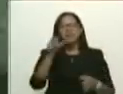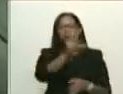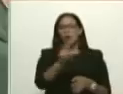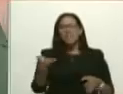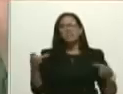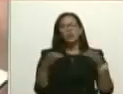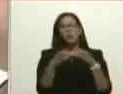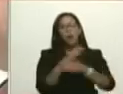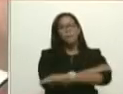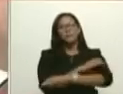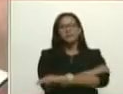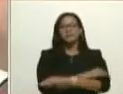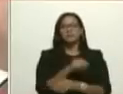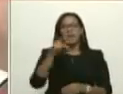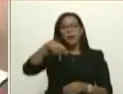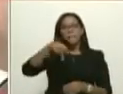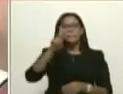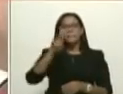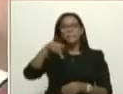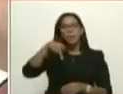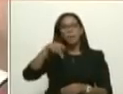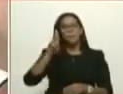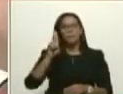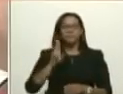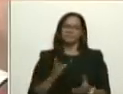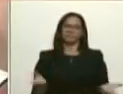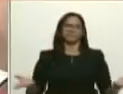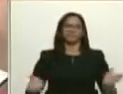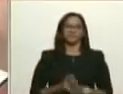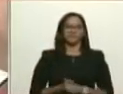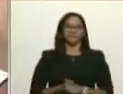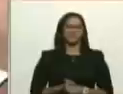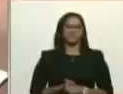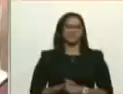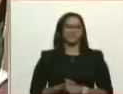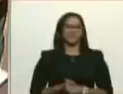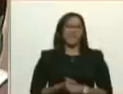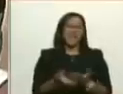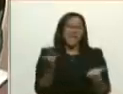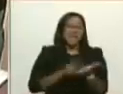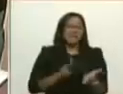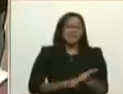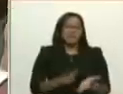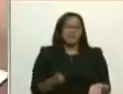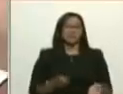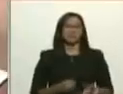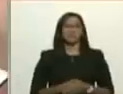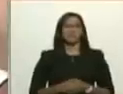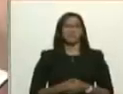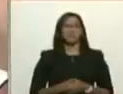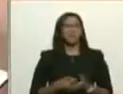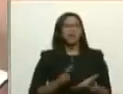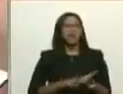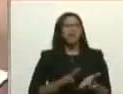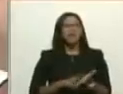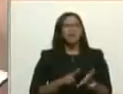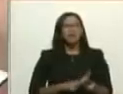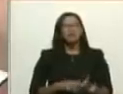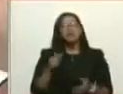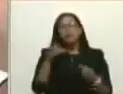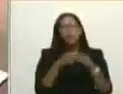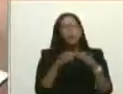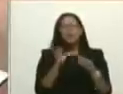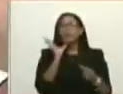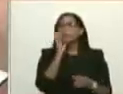sector de la PUP? ¿Ah? Ninguno. Así de sencillo. Esa es la realidad. La realidad de un sector que no